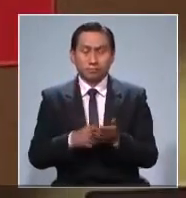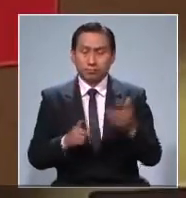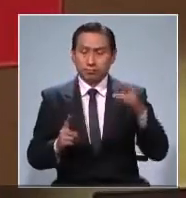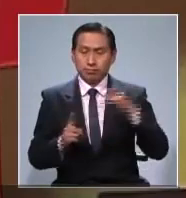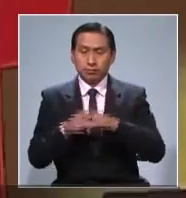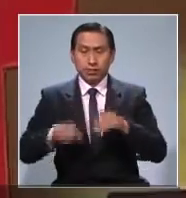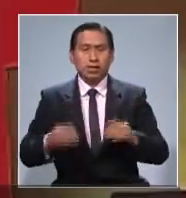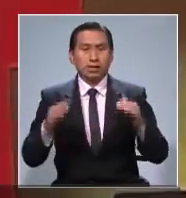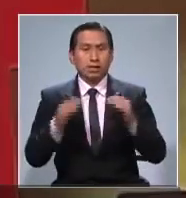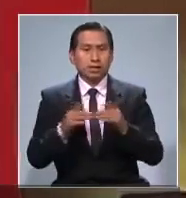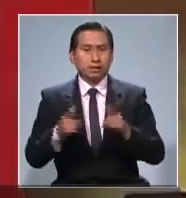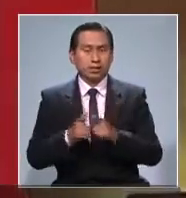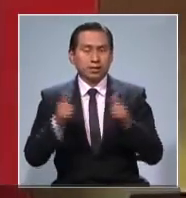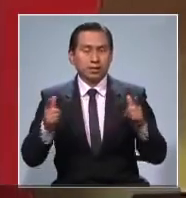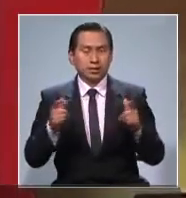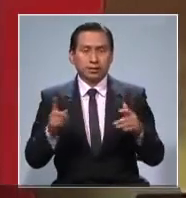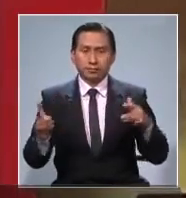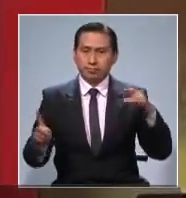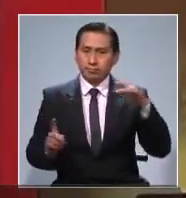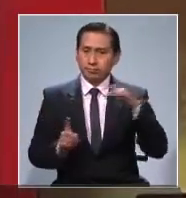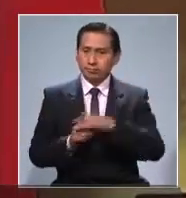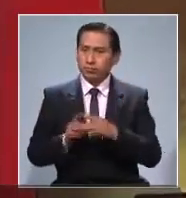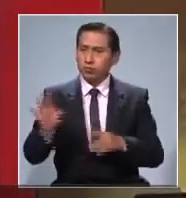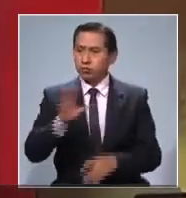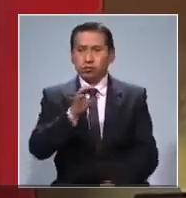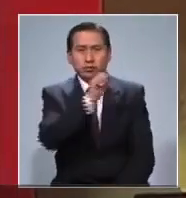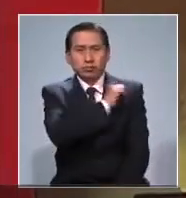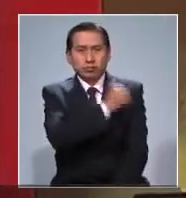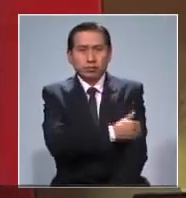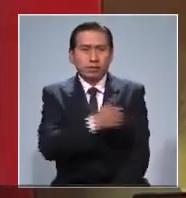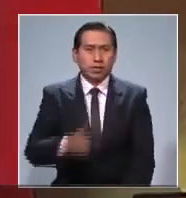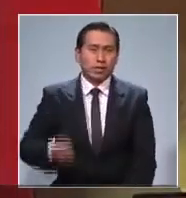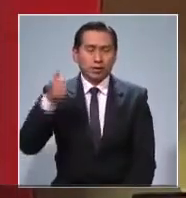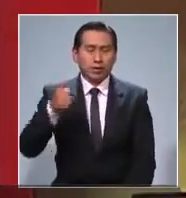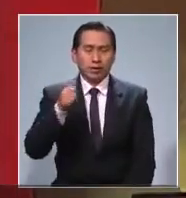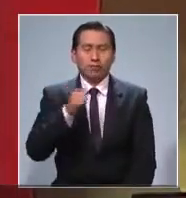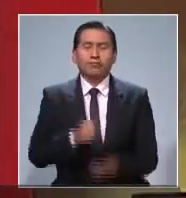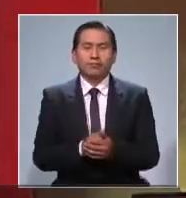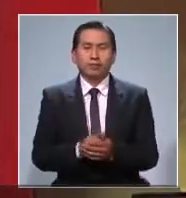la Casa Grande del Pueblo con la presencia de las primeras autoridades.